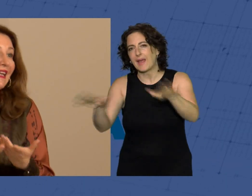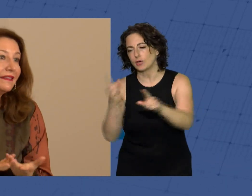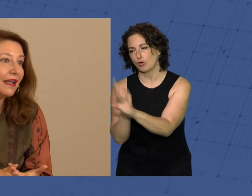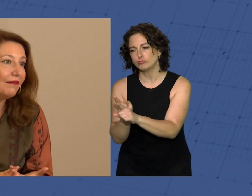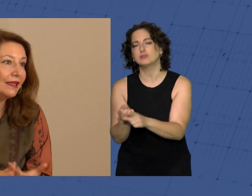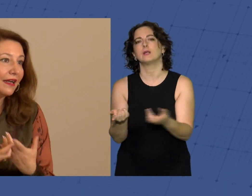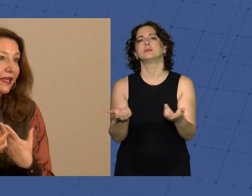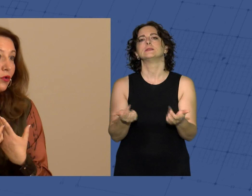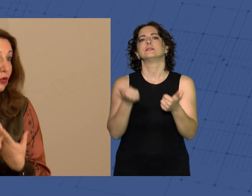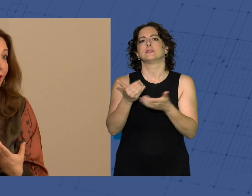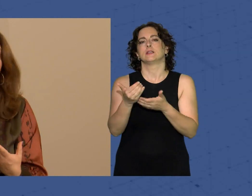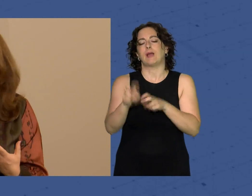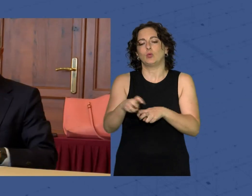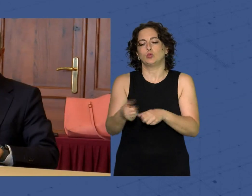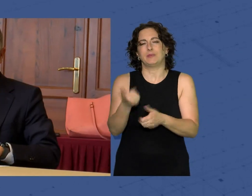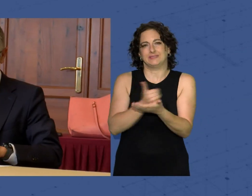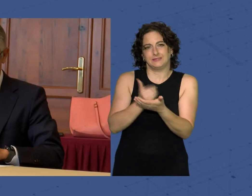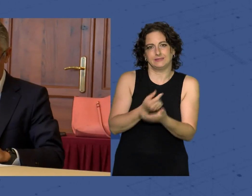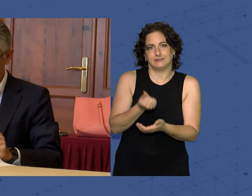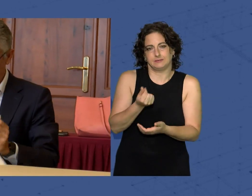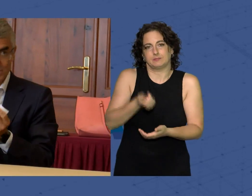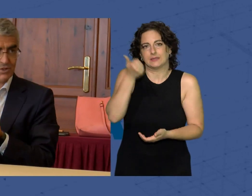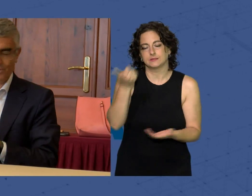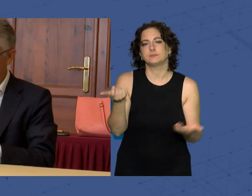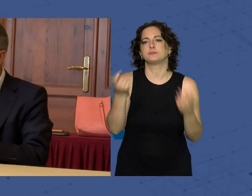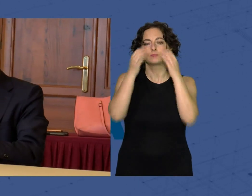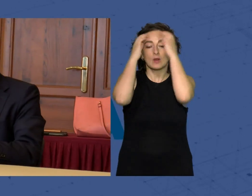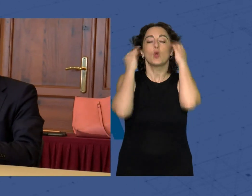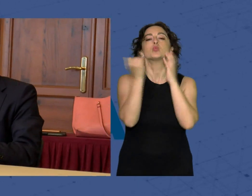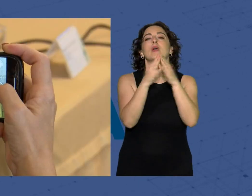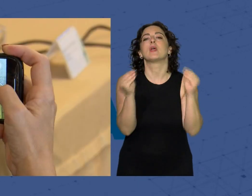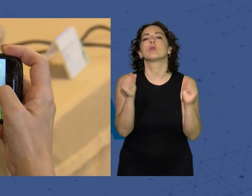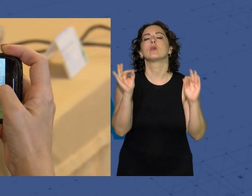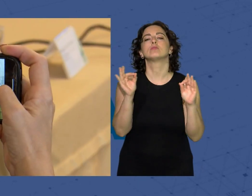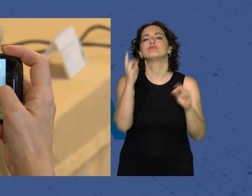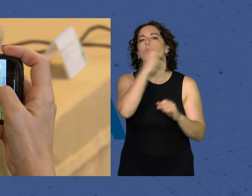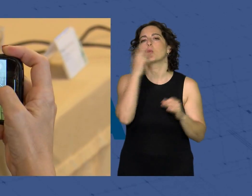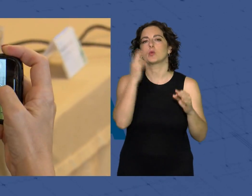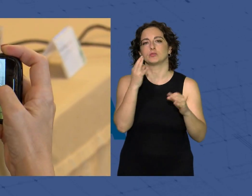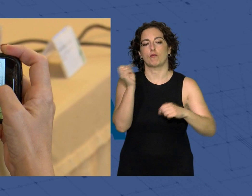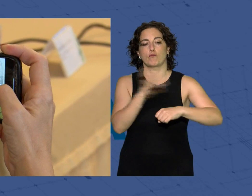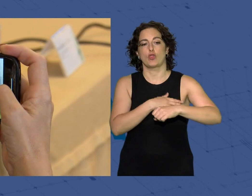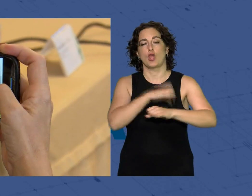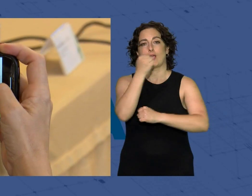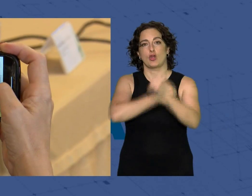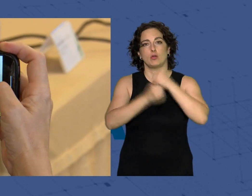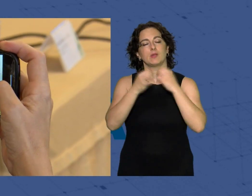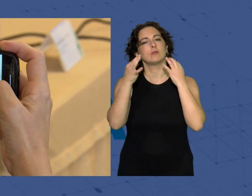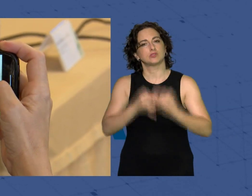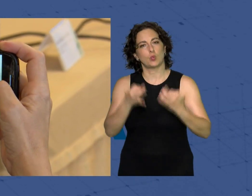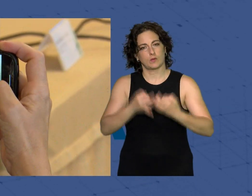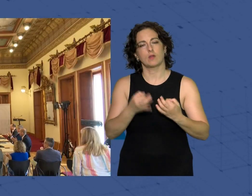más rentable esta agricultura La Junta de Andalucía se compromete a garantizar los fondos económicos y liderar la